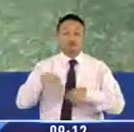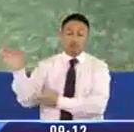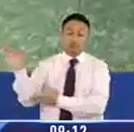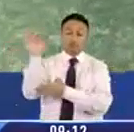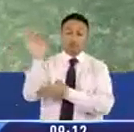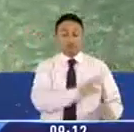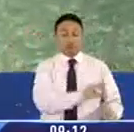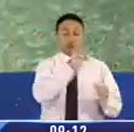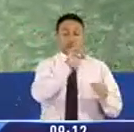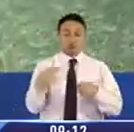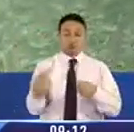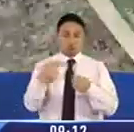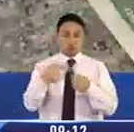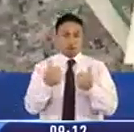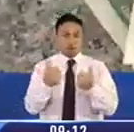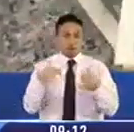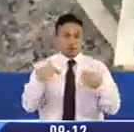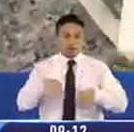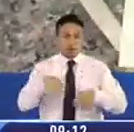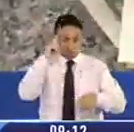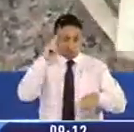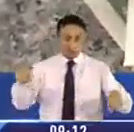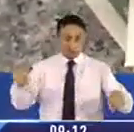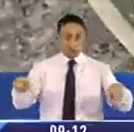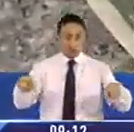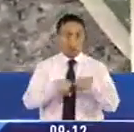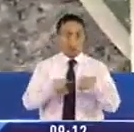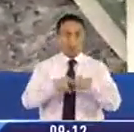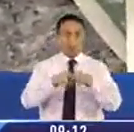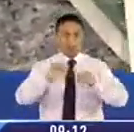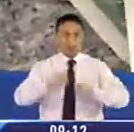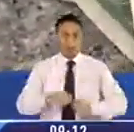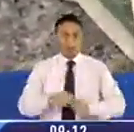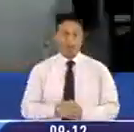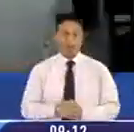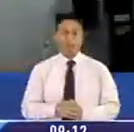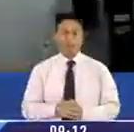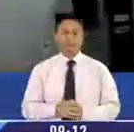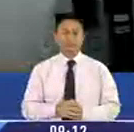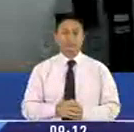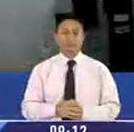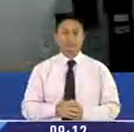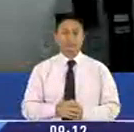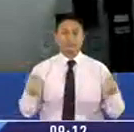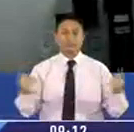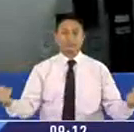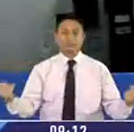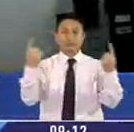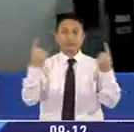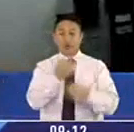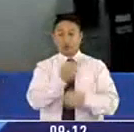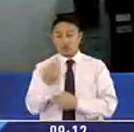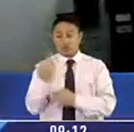de los diferentes sectores en busca de un consenso que permita llegar a acuerdos. A ustedes les corresponde